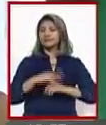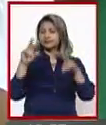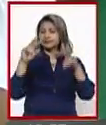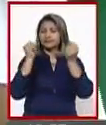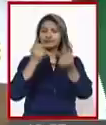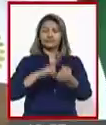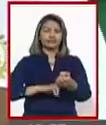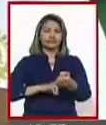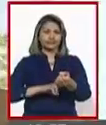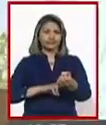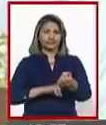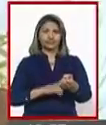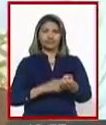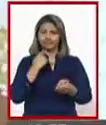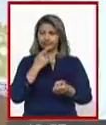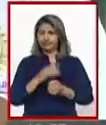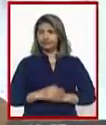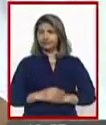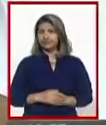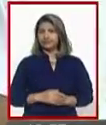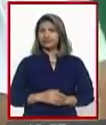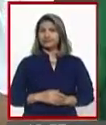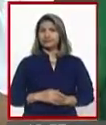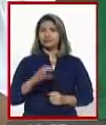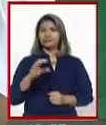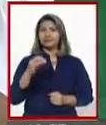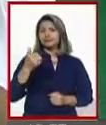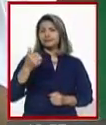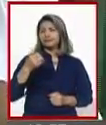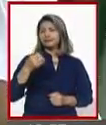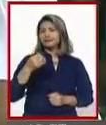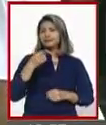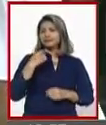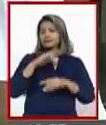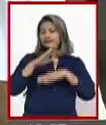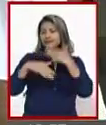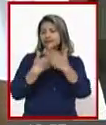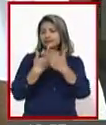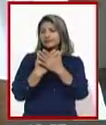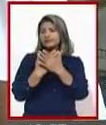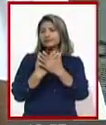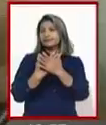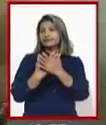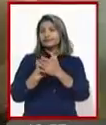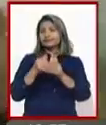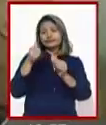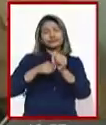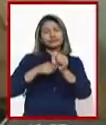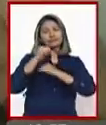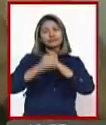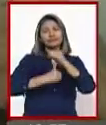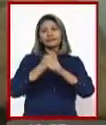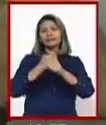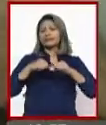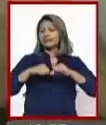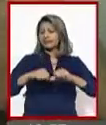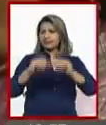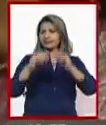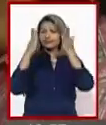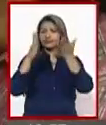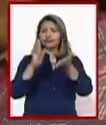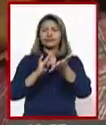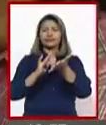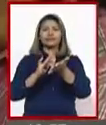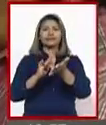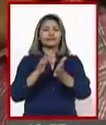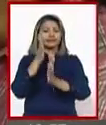de diabetes. Esta vez tocó con Fundacor, que nos ha colaborado bastante. Entonces, durante todo el año estamos en actividades. Los pacientes también recibieron